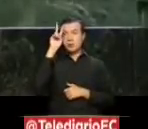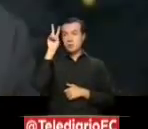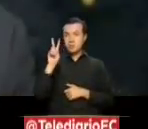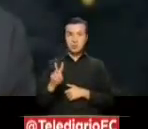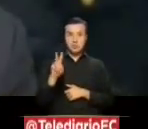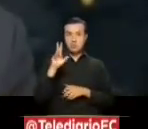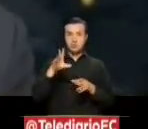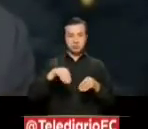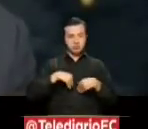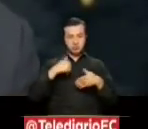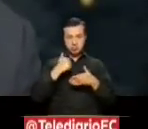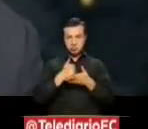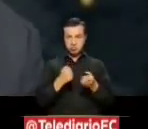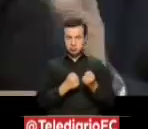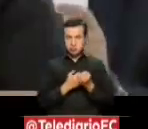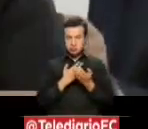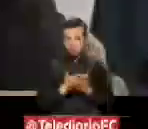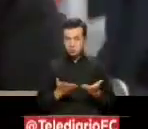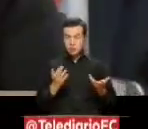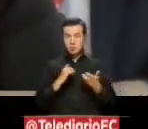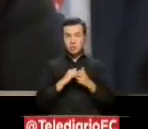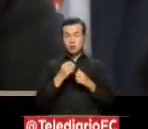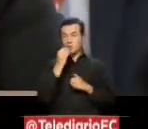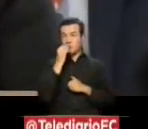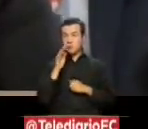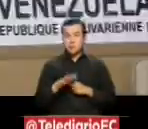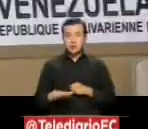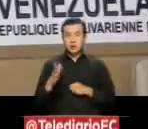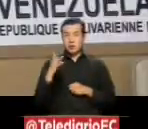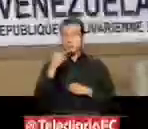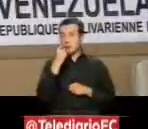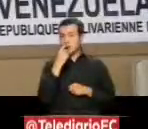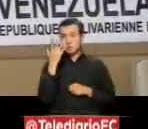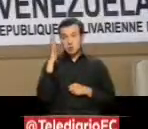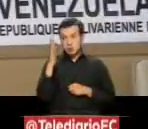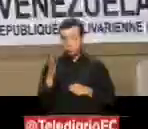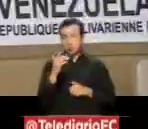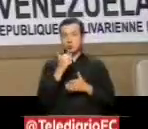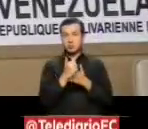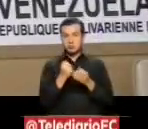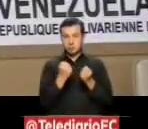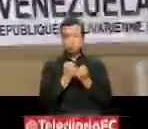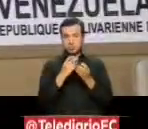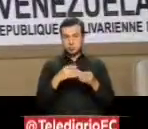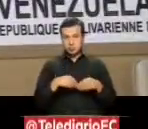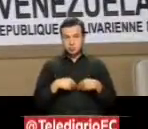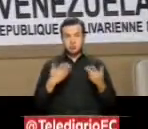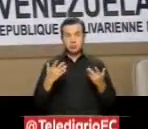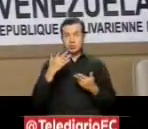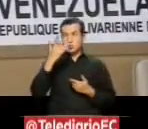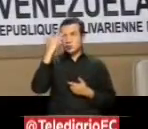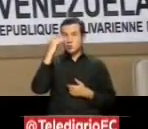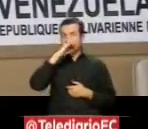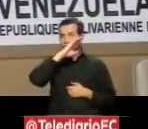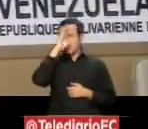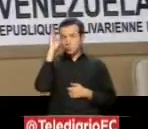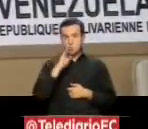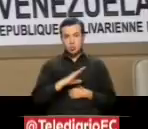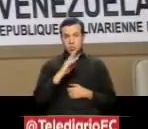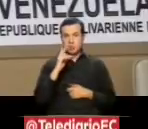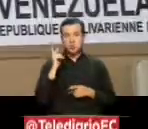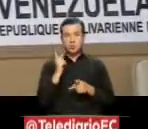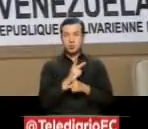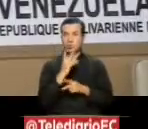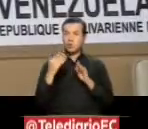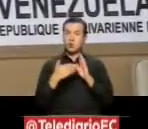Maduro a que acepte la ayuda humanitaria para enfrentar la escasez de alimentos, medicinas y suministros médicos. Nunca se había promovido una iniciativa tan hostil